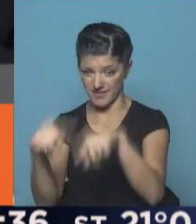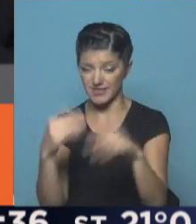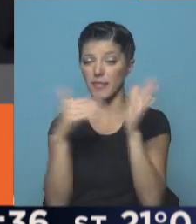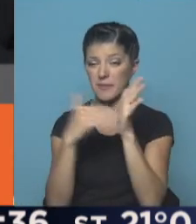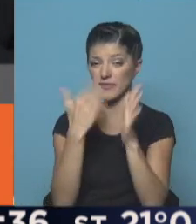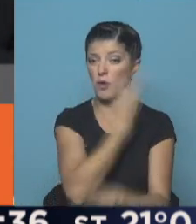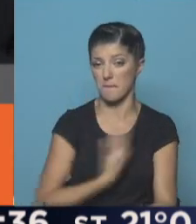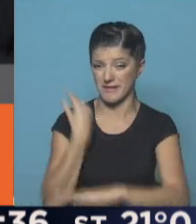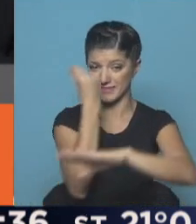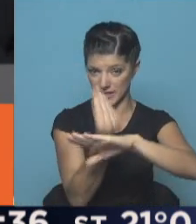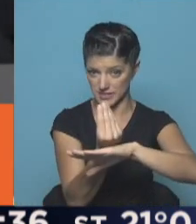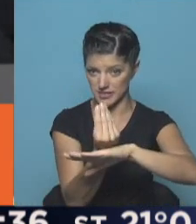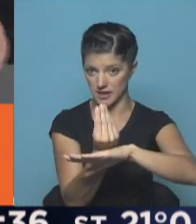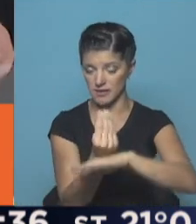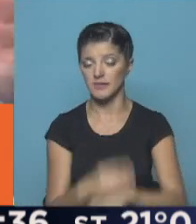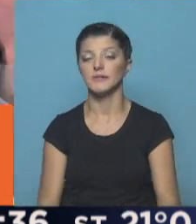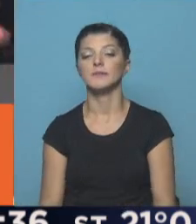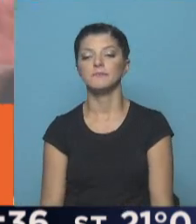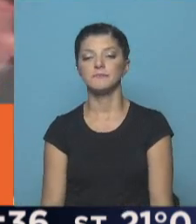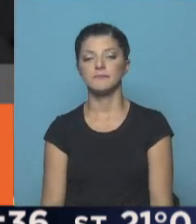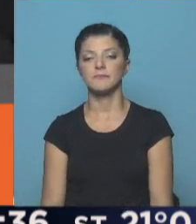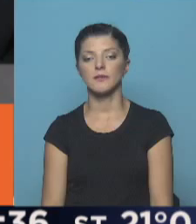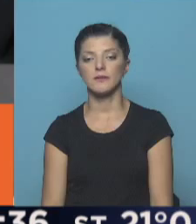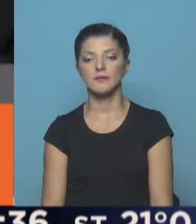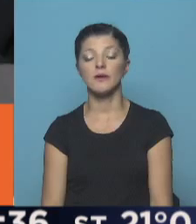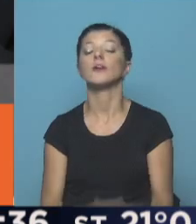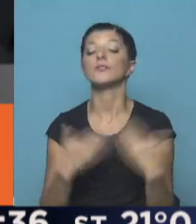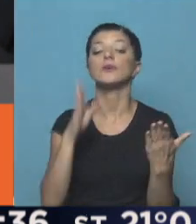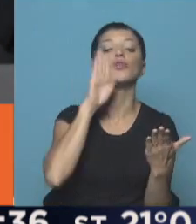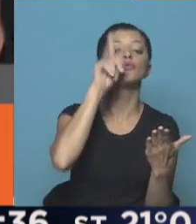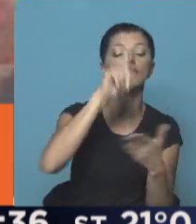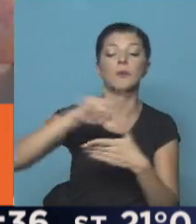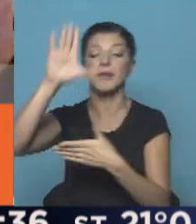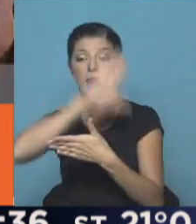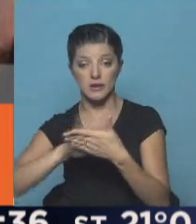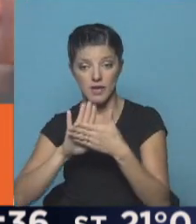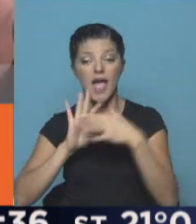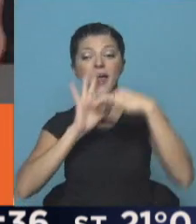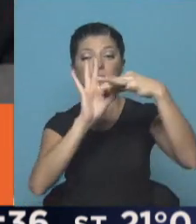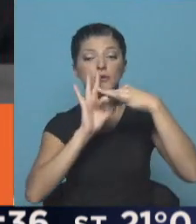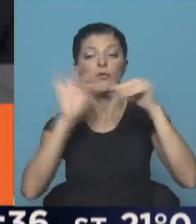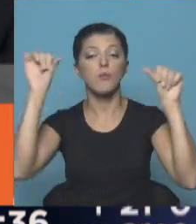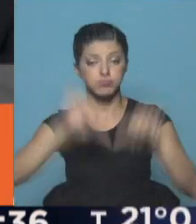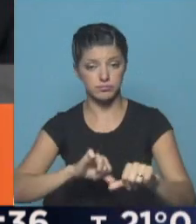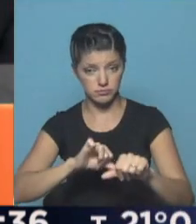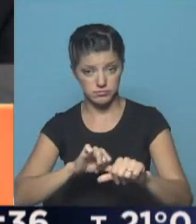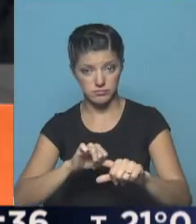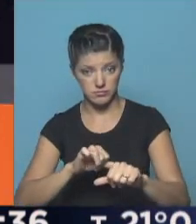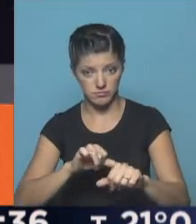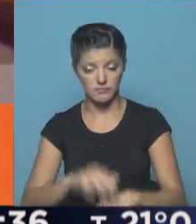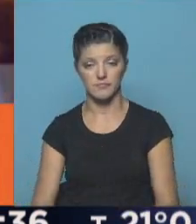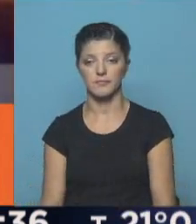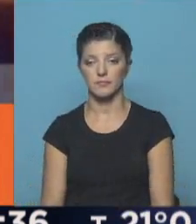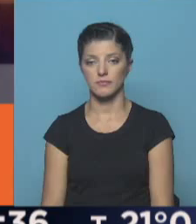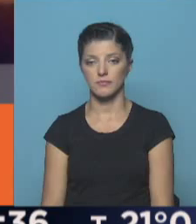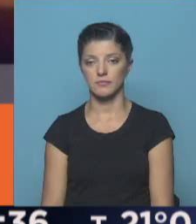afecta la relación, el vínculo entre Estados Unidos y América Latina, el cambio de figura presidencial?